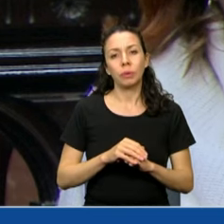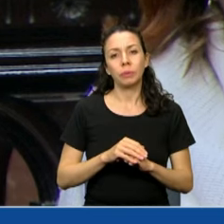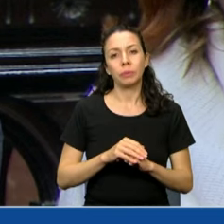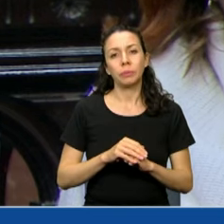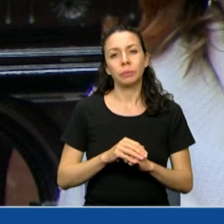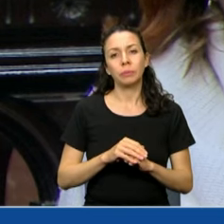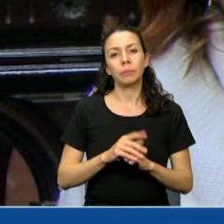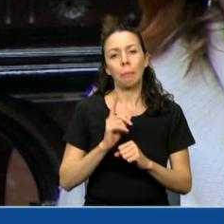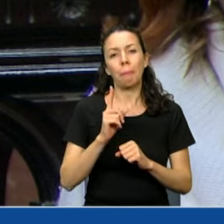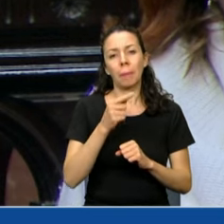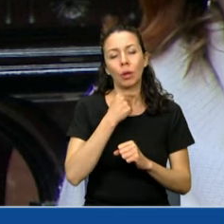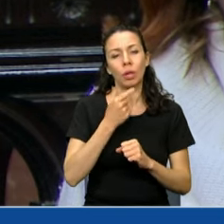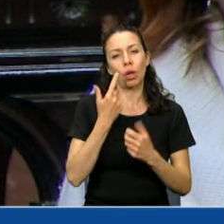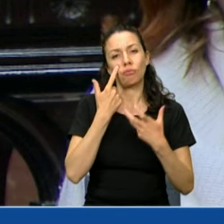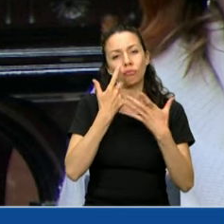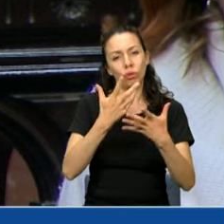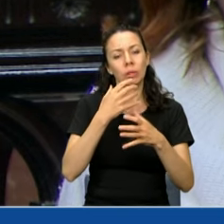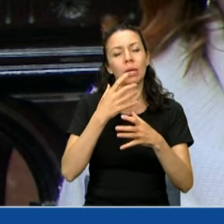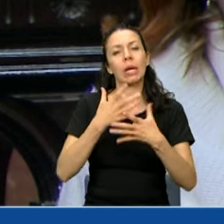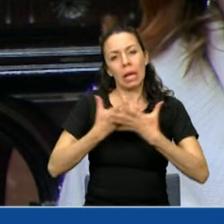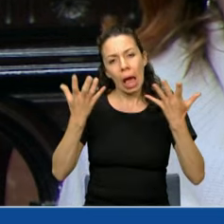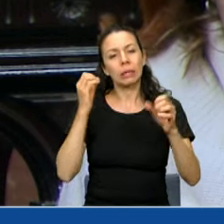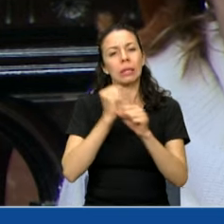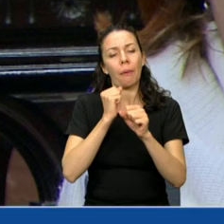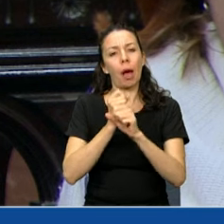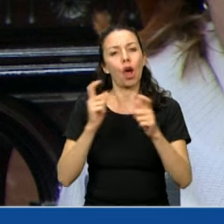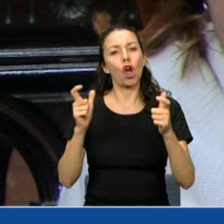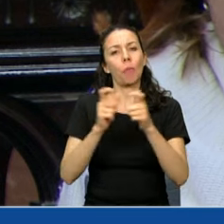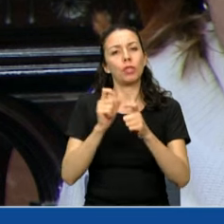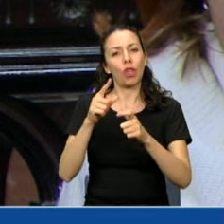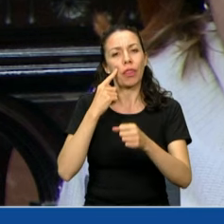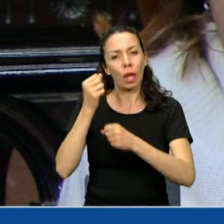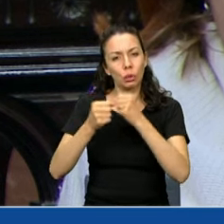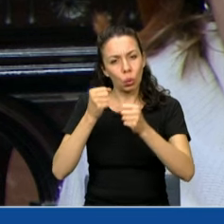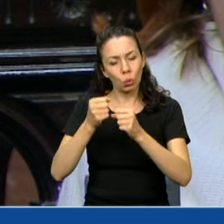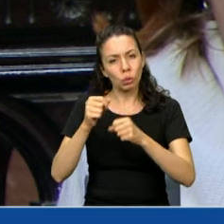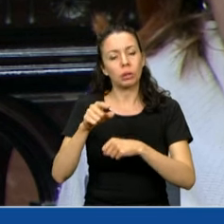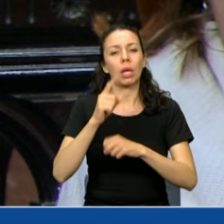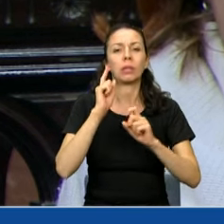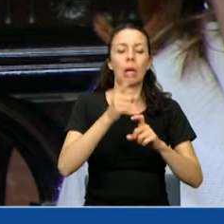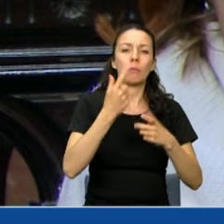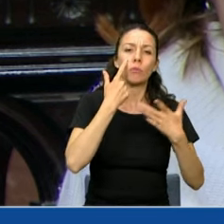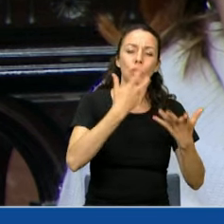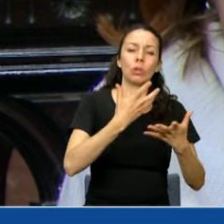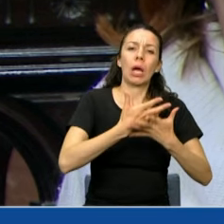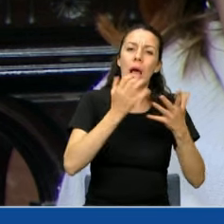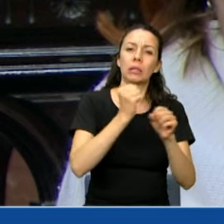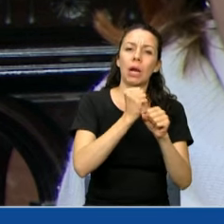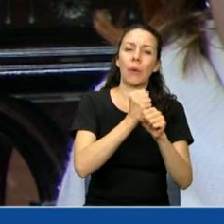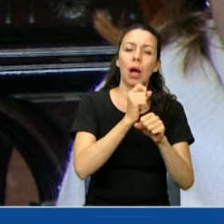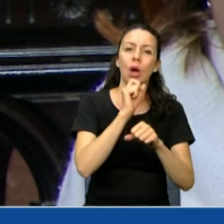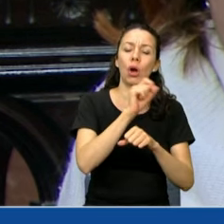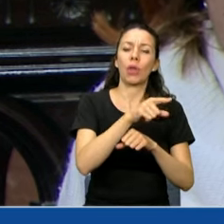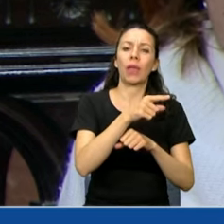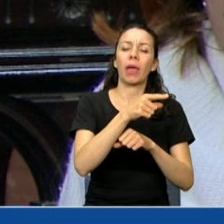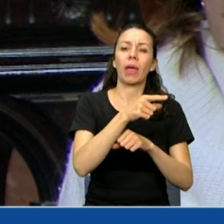quiero destacar el trabajo que ha realizado la comisión de Industria quiero destacar el trabajo que ha realizado